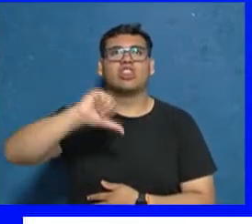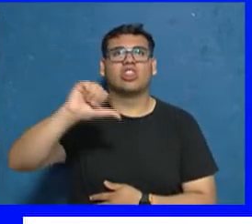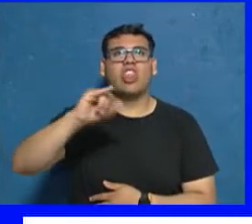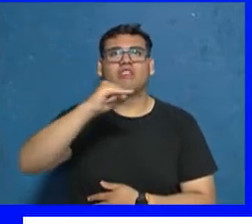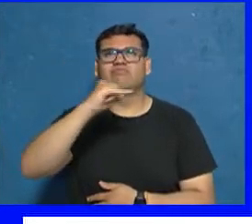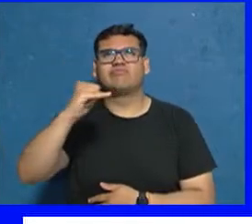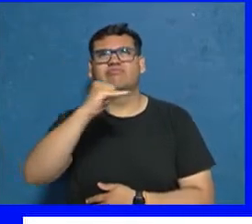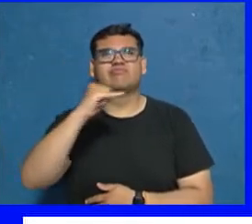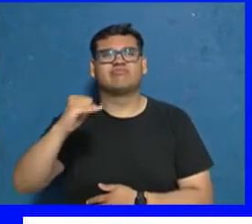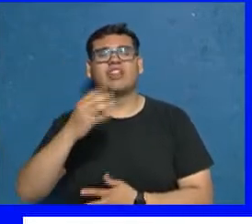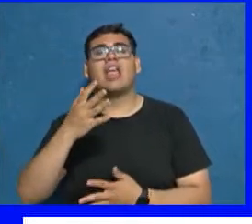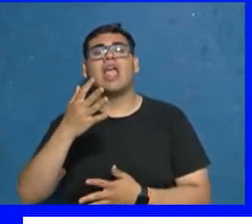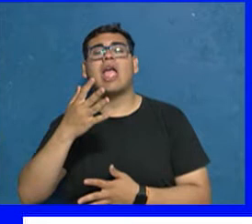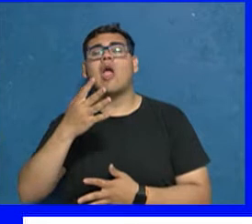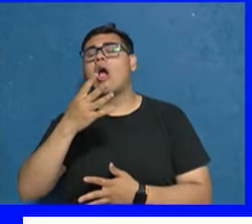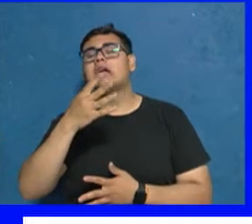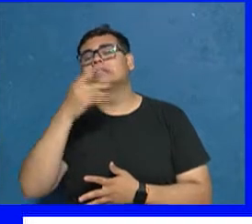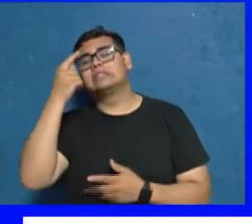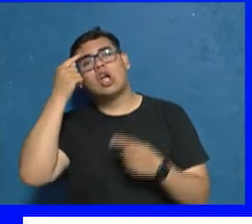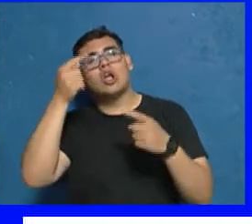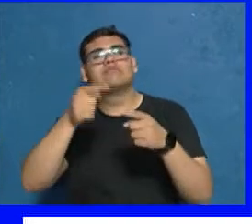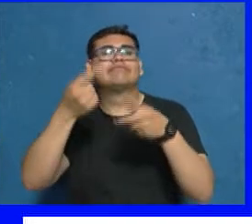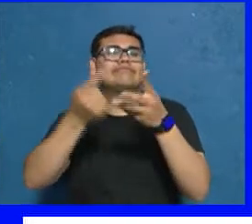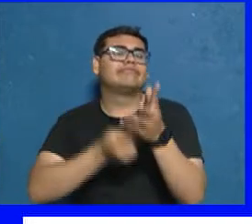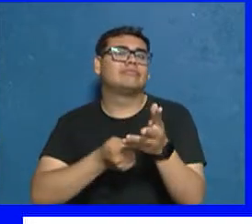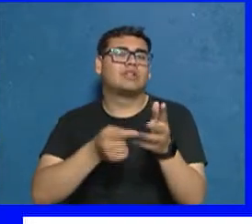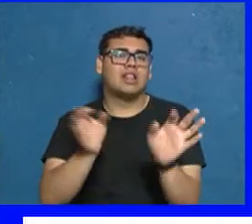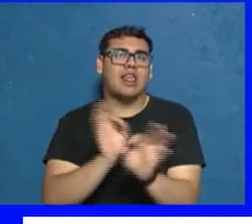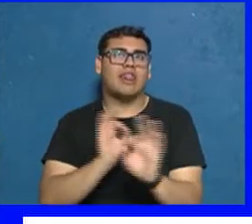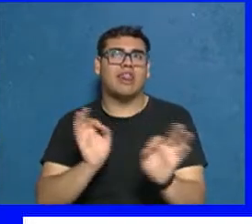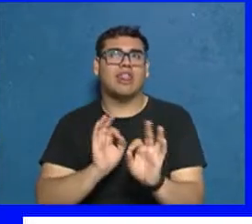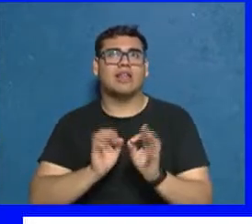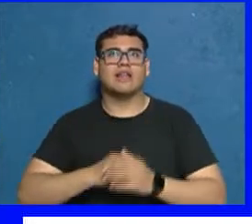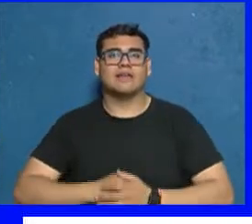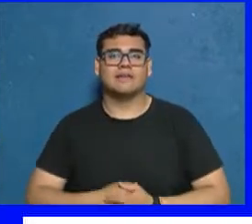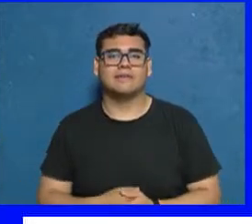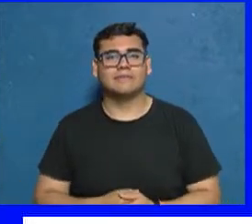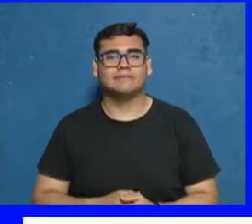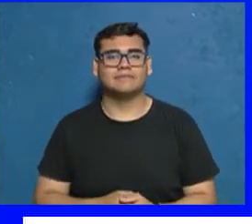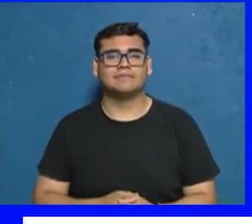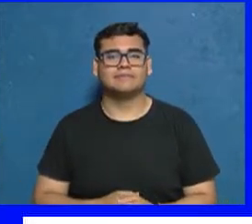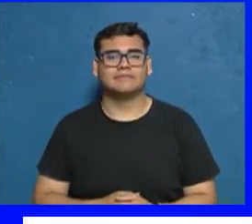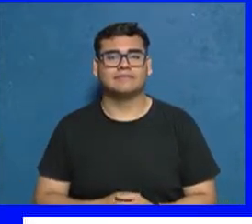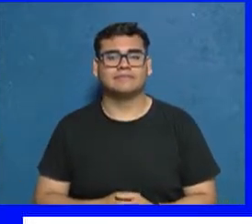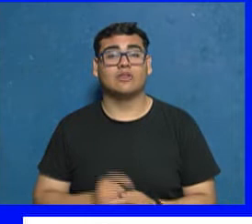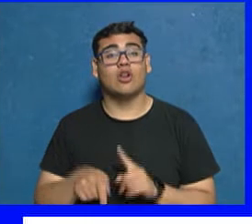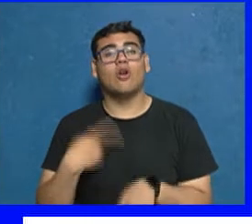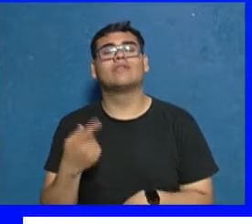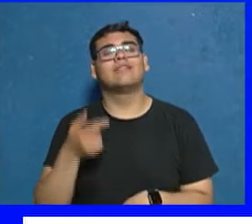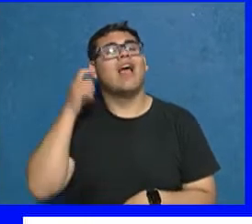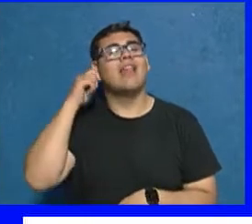la esperanza, a la confianza, a la alegría o a la gratitud que sí expresaron otras